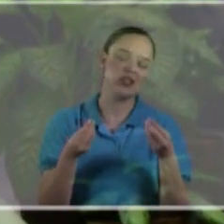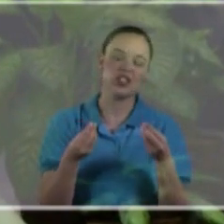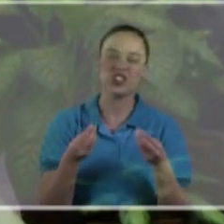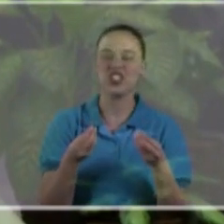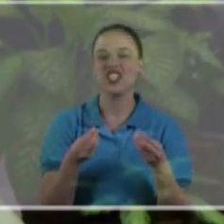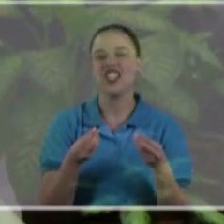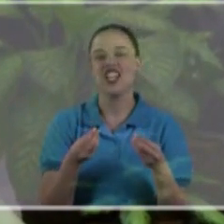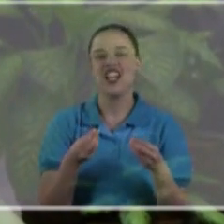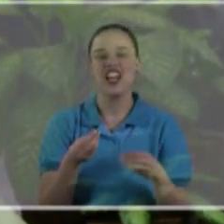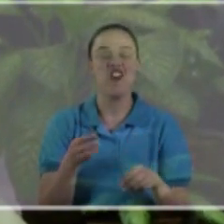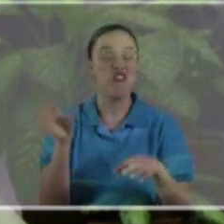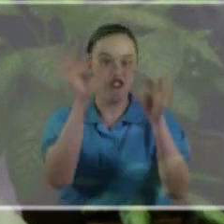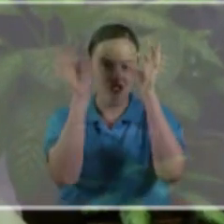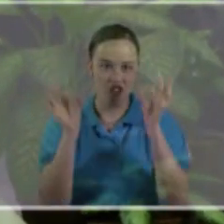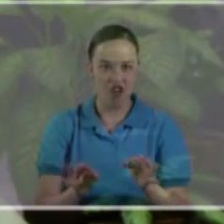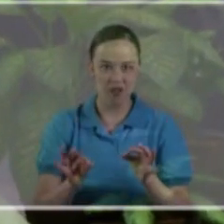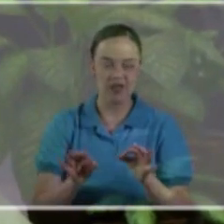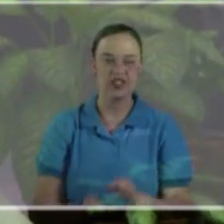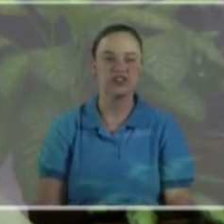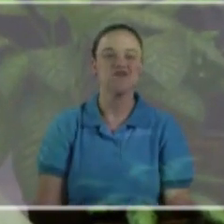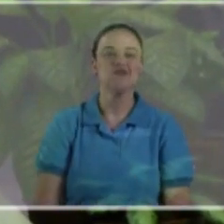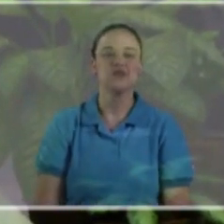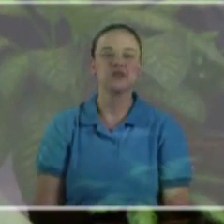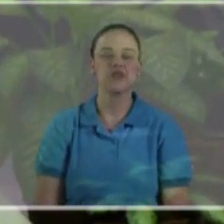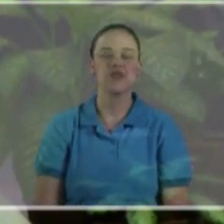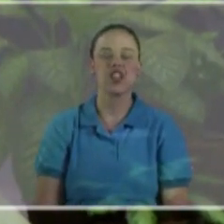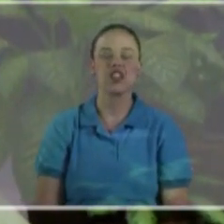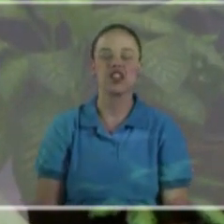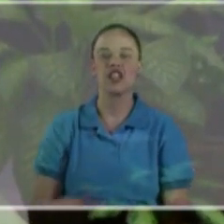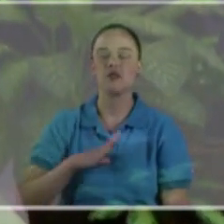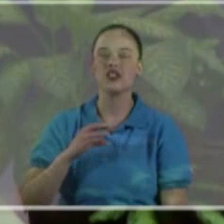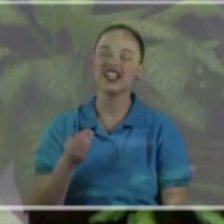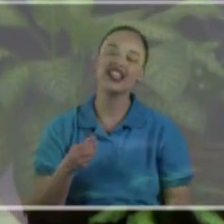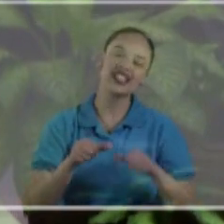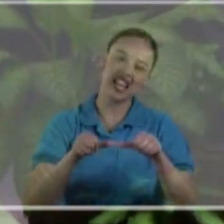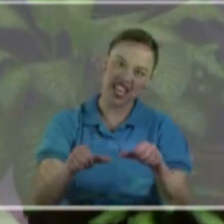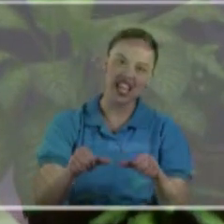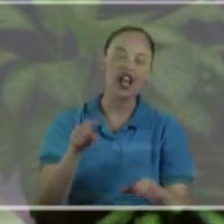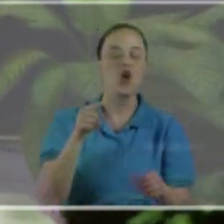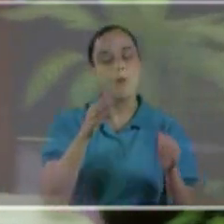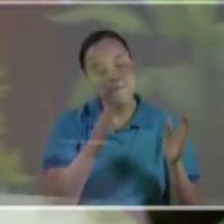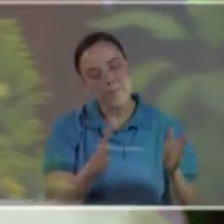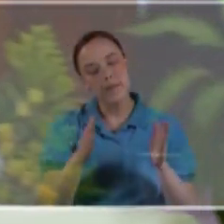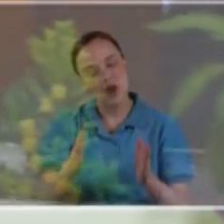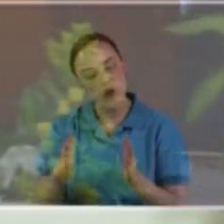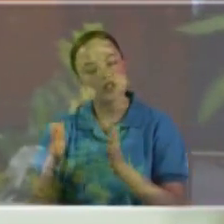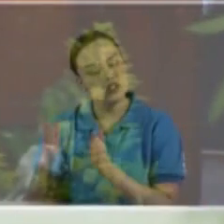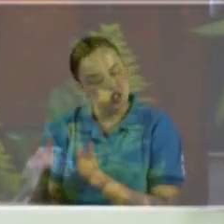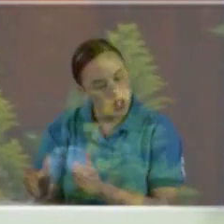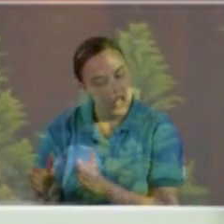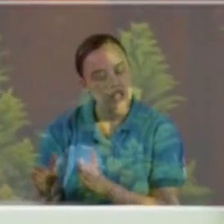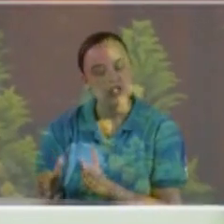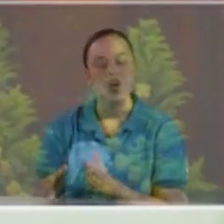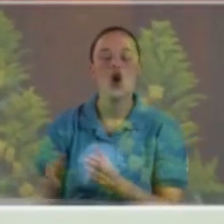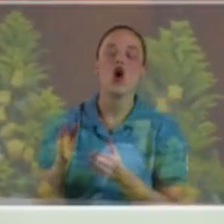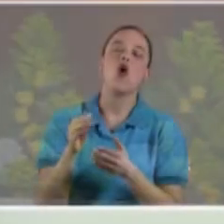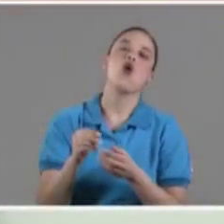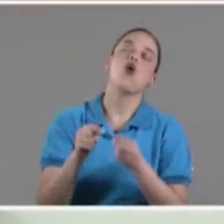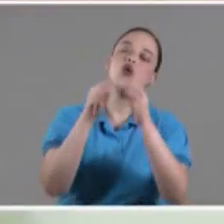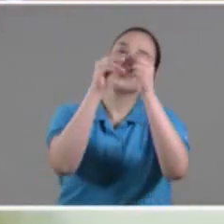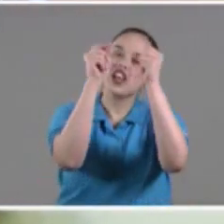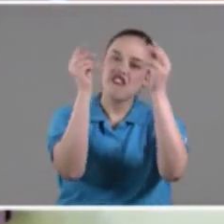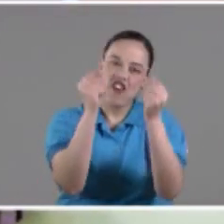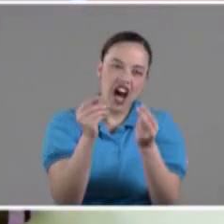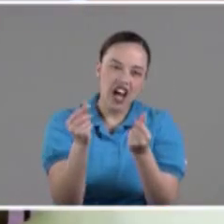es necesario que sigamos el proceso del horno si lo hemos desde el punto de vista de barro es necesario